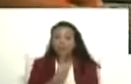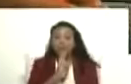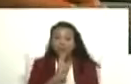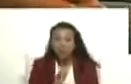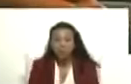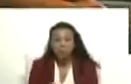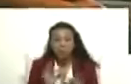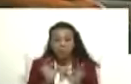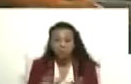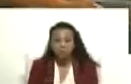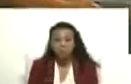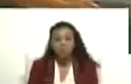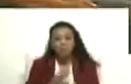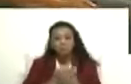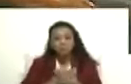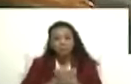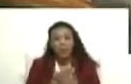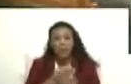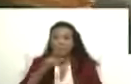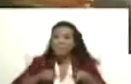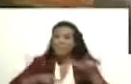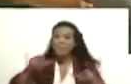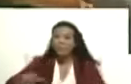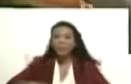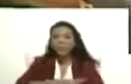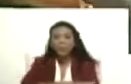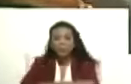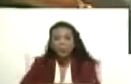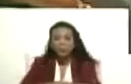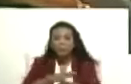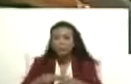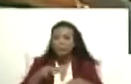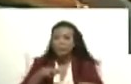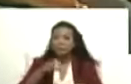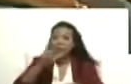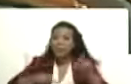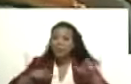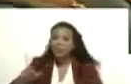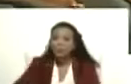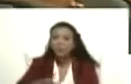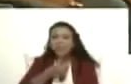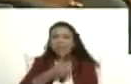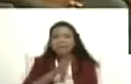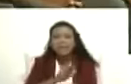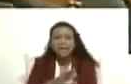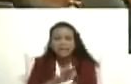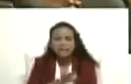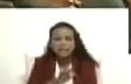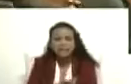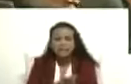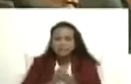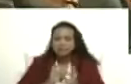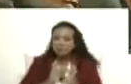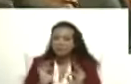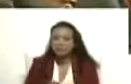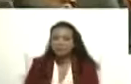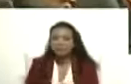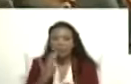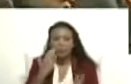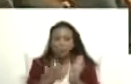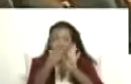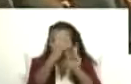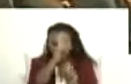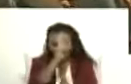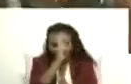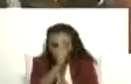sido conmovedora por lo fantástica, por lo inmensa, por lo pacífica, por lo llena de vida. Y como un